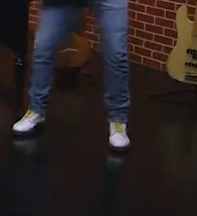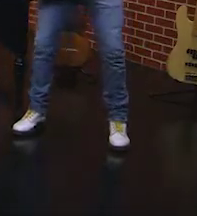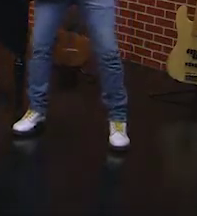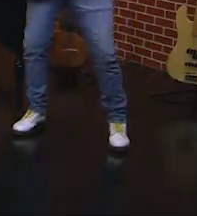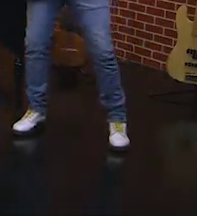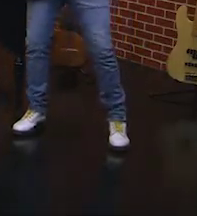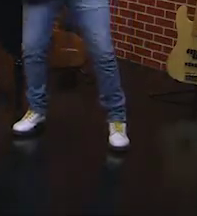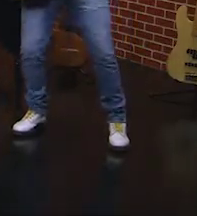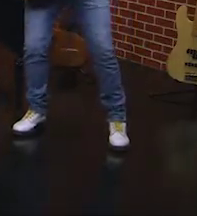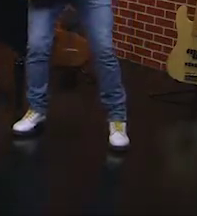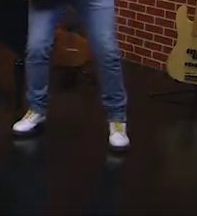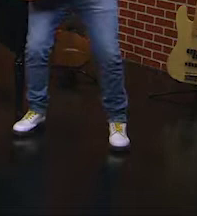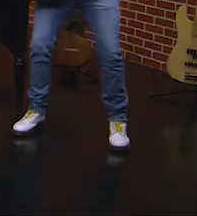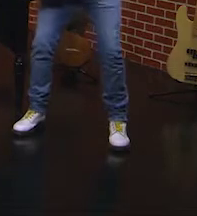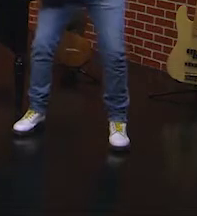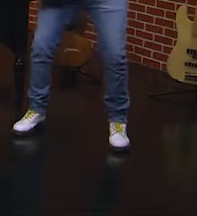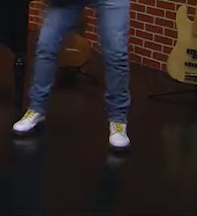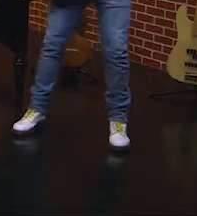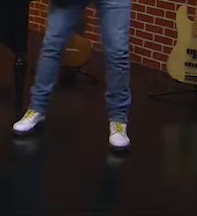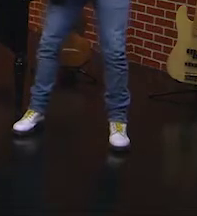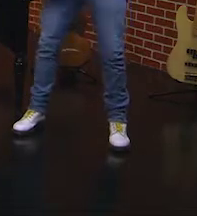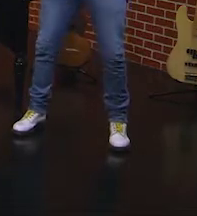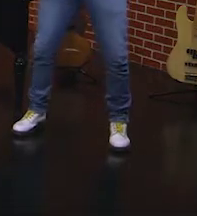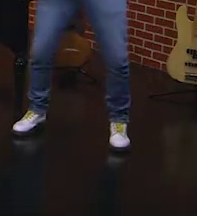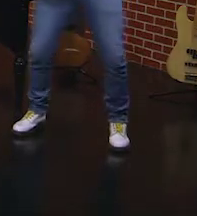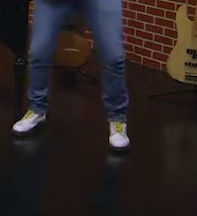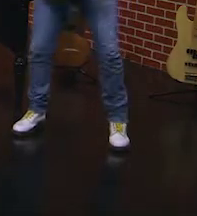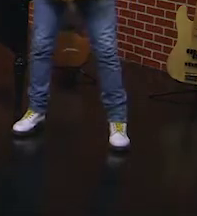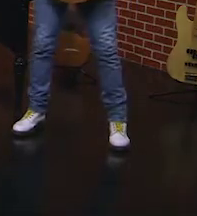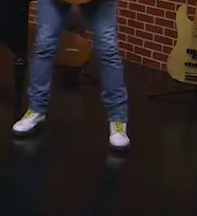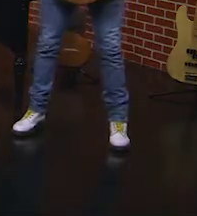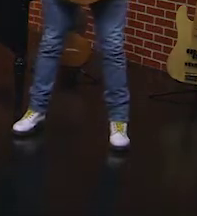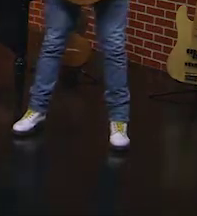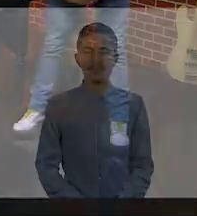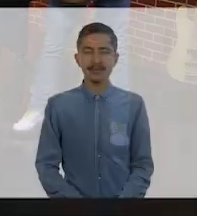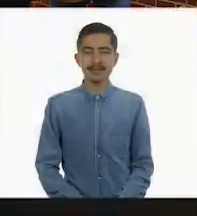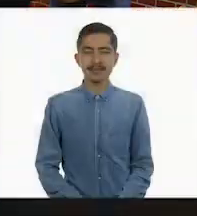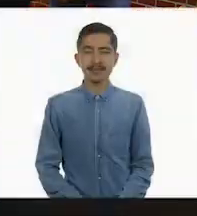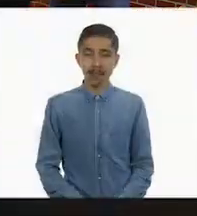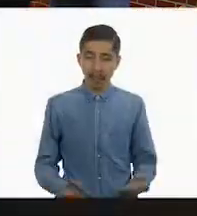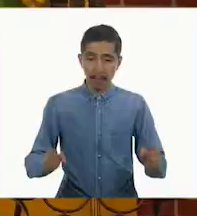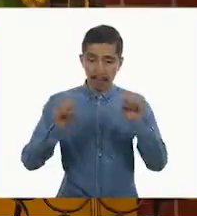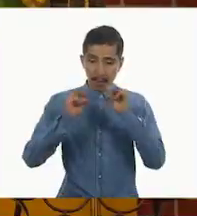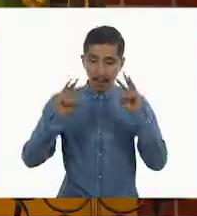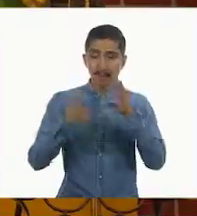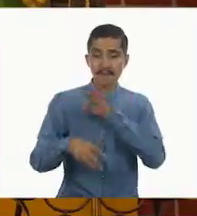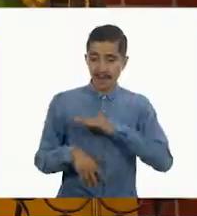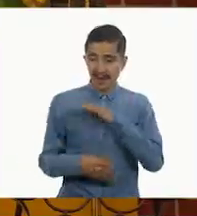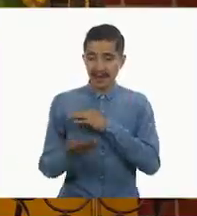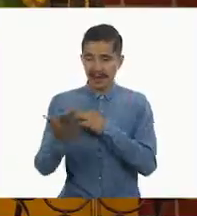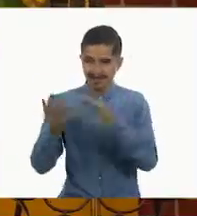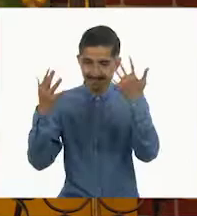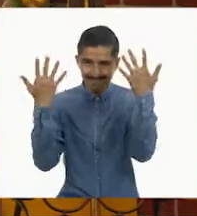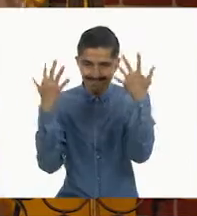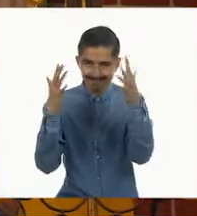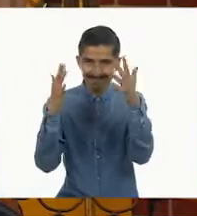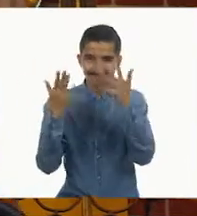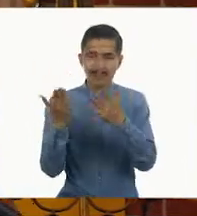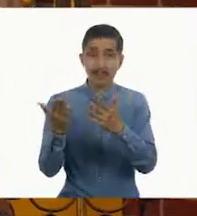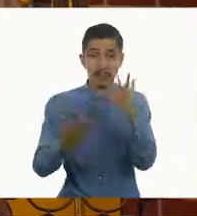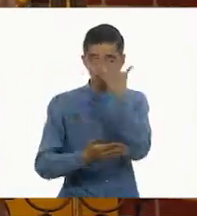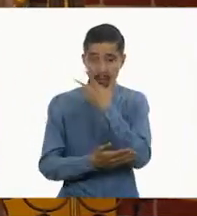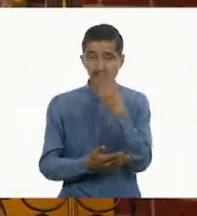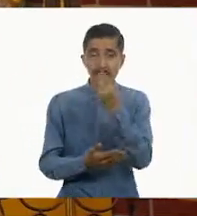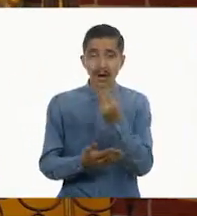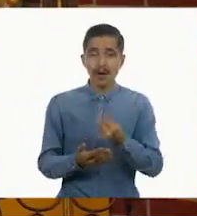Wow, ¡Felicidades! ¡Bravo! ¡Qué bonito!